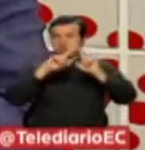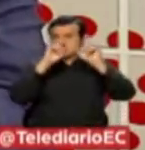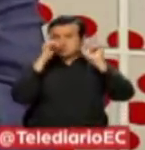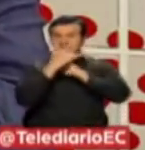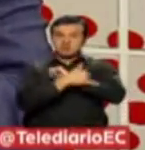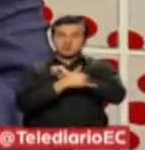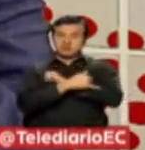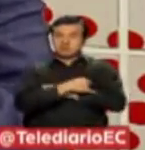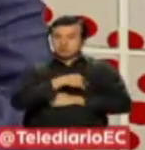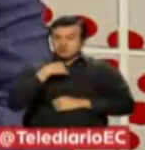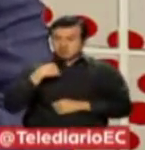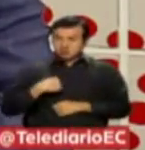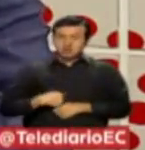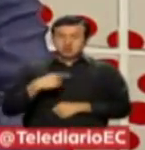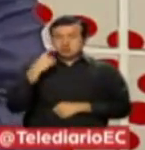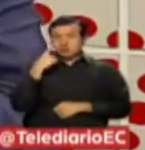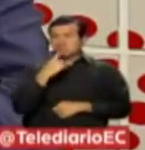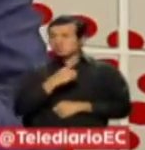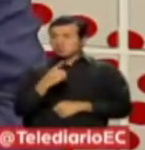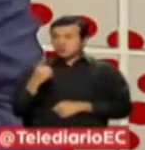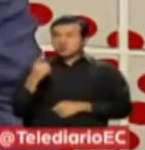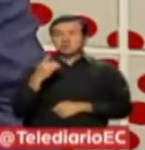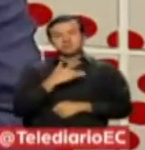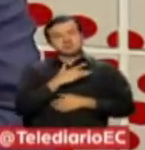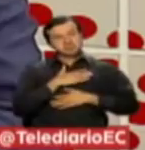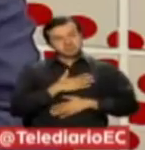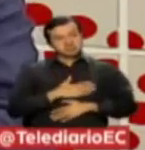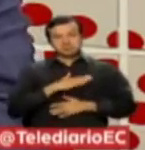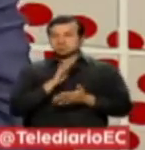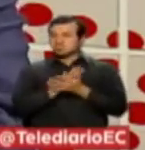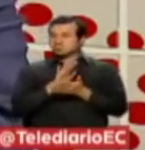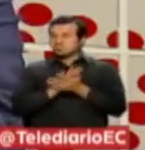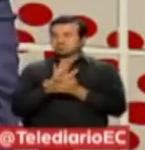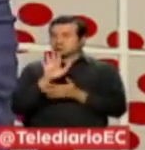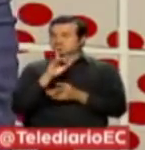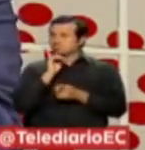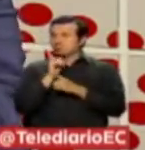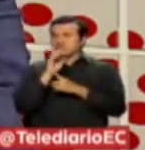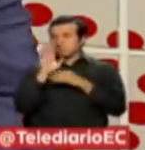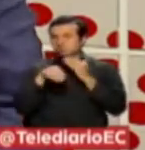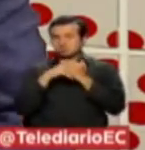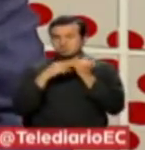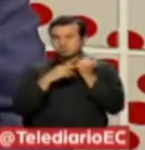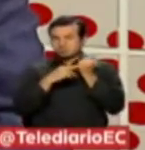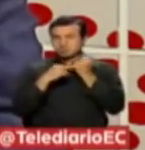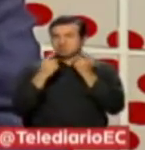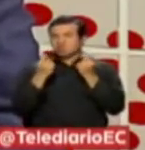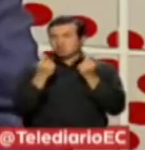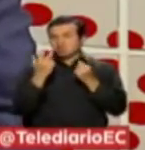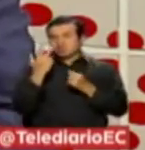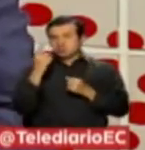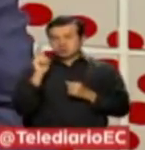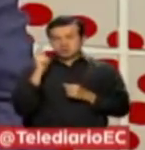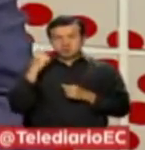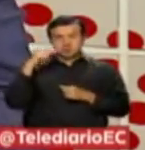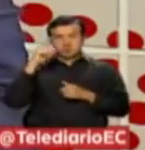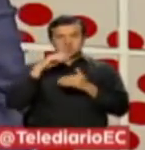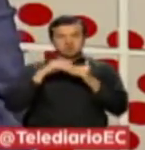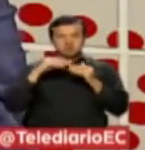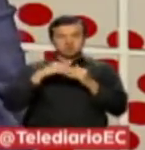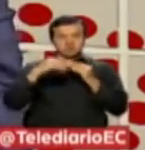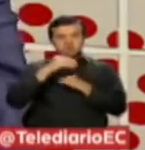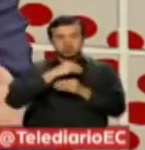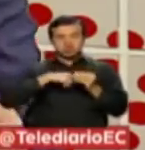China, y que él había quedado tranquilo respecto del origen de los recursos de estos 13 millones de dólares